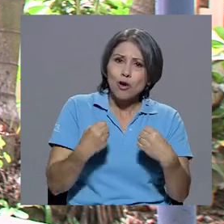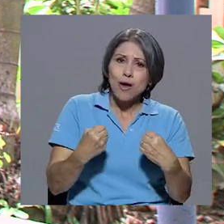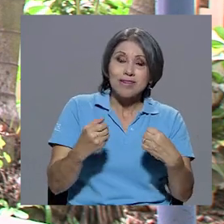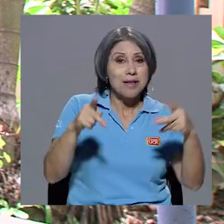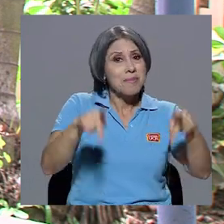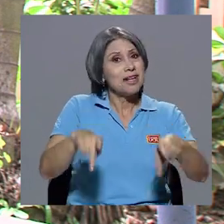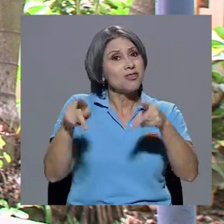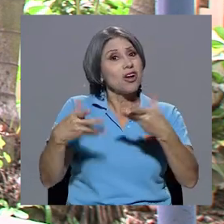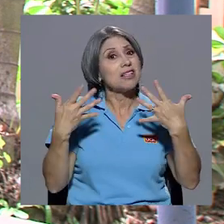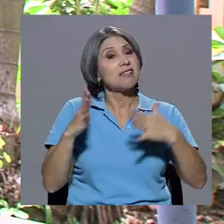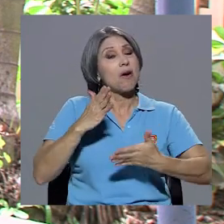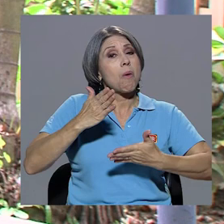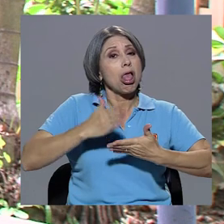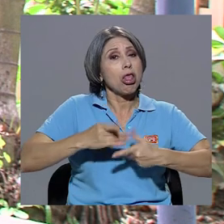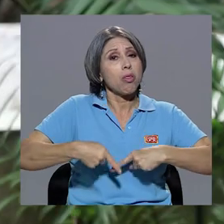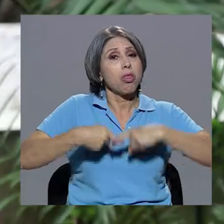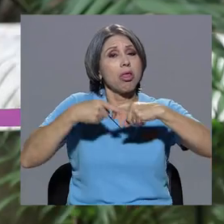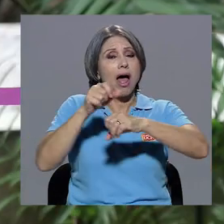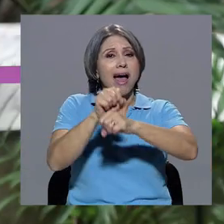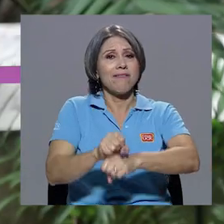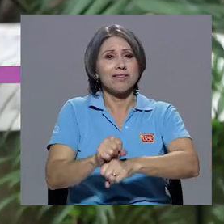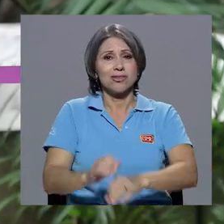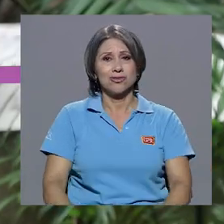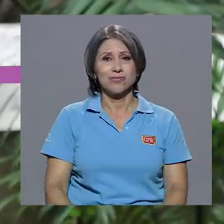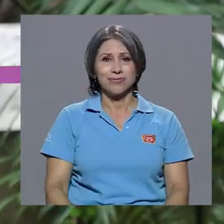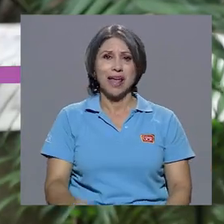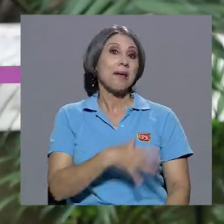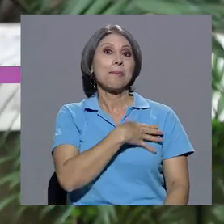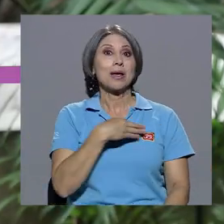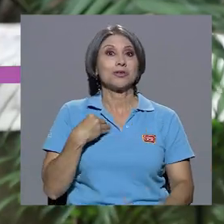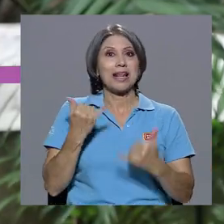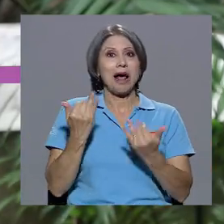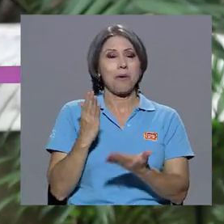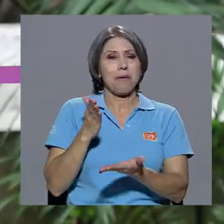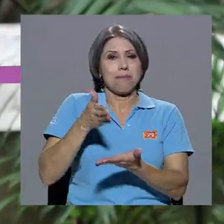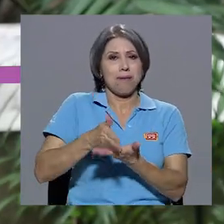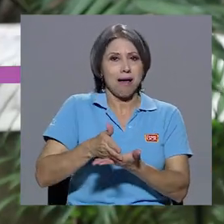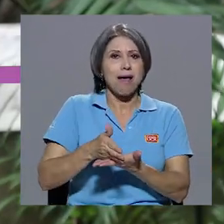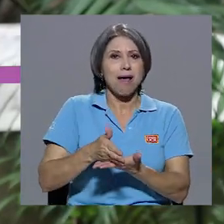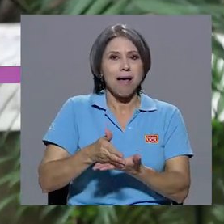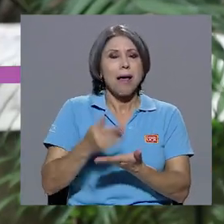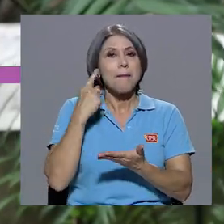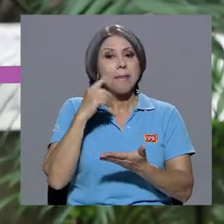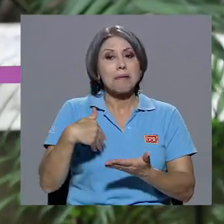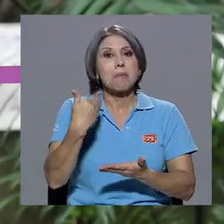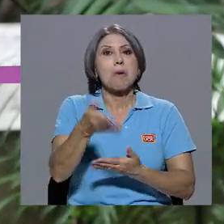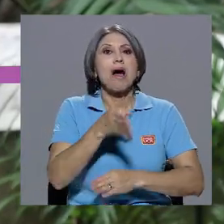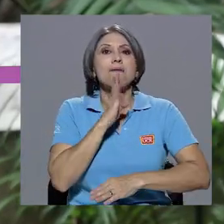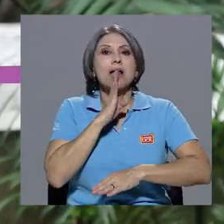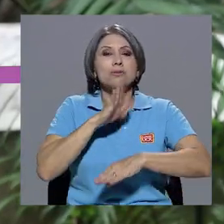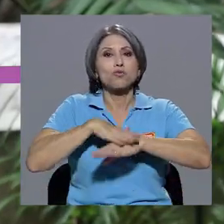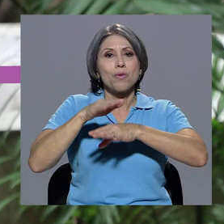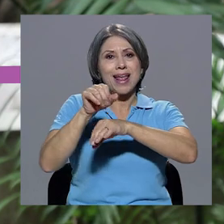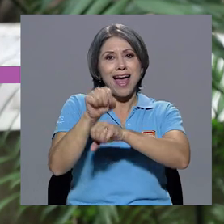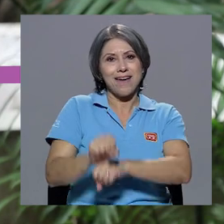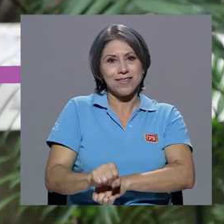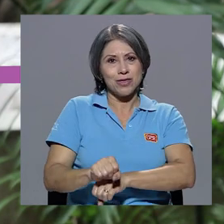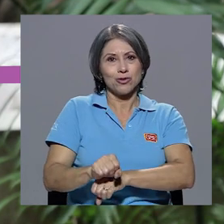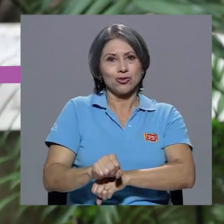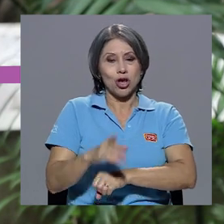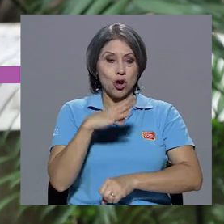personas están perdiendo esos hábitos. Uh-huh. A mí me gustaría que hiciéramos una pausa aquí para retomar uh-huh. esto de los hábitos y